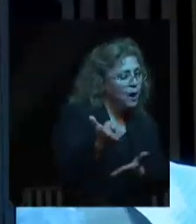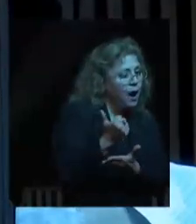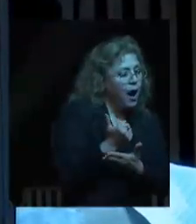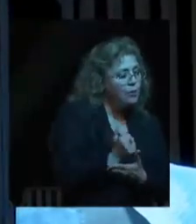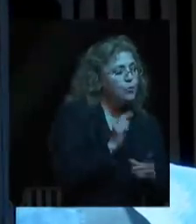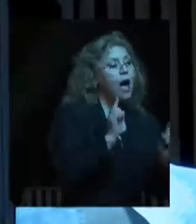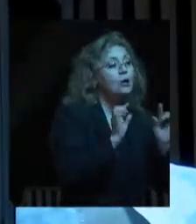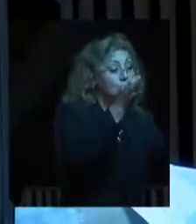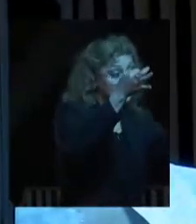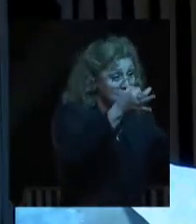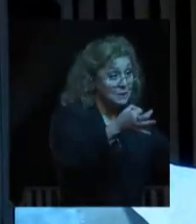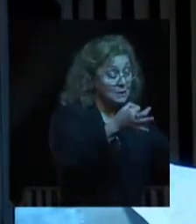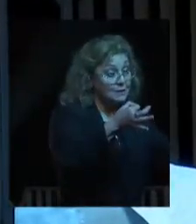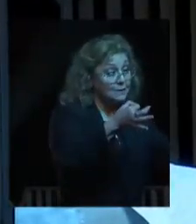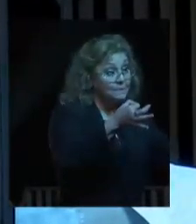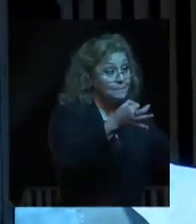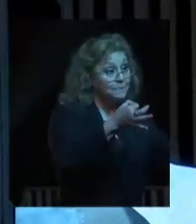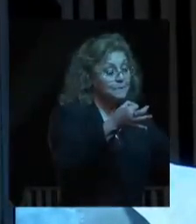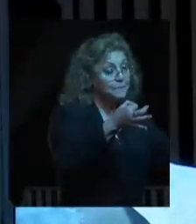cuestión específica,